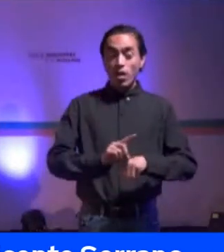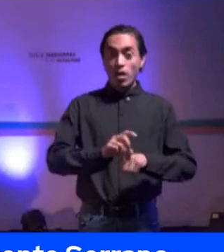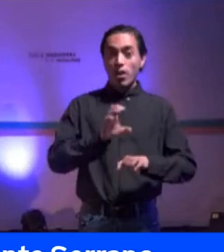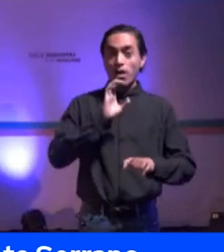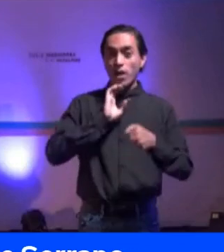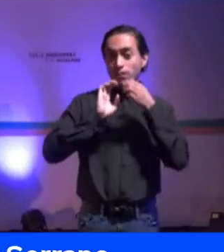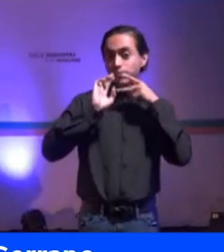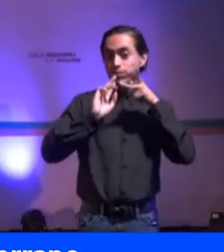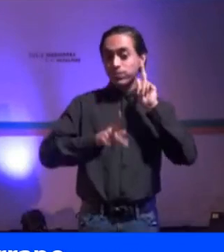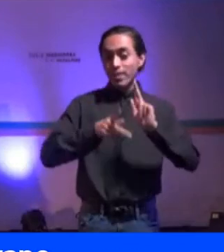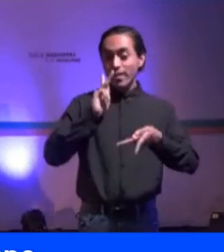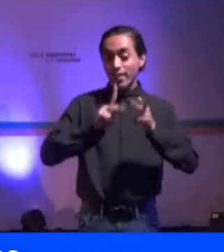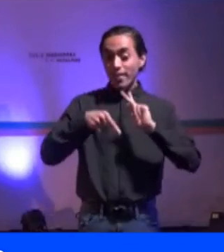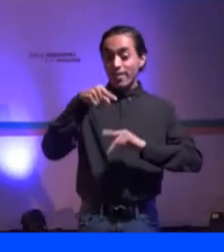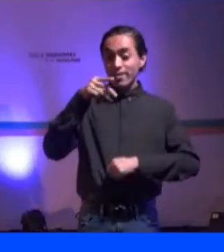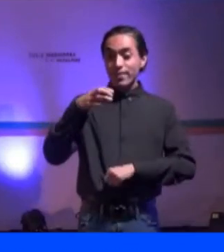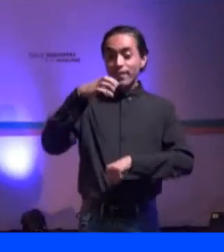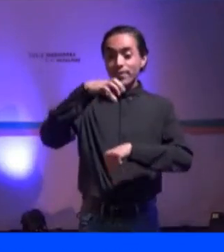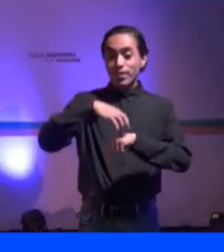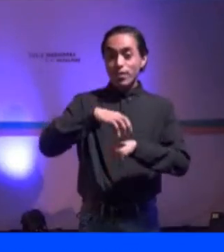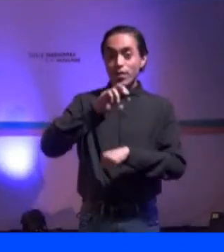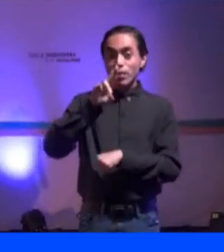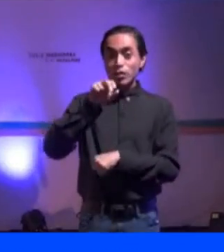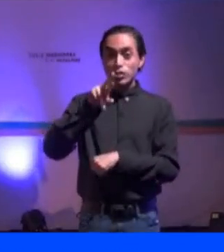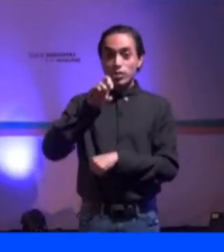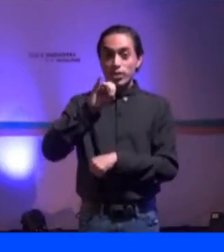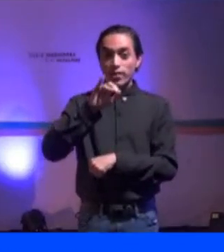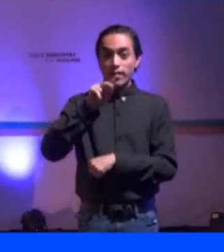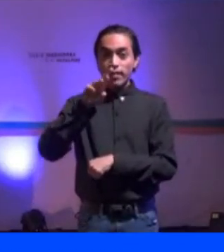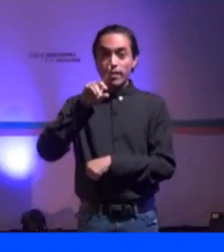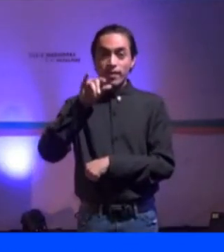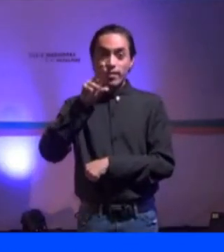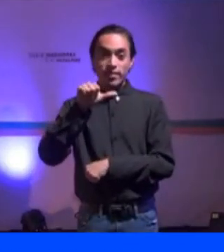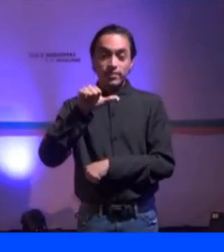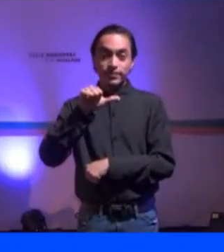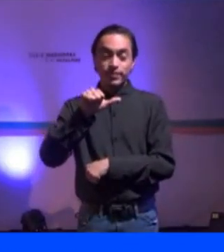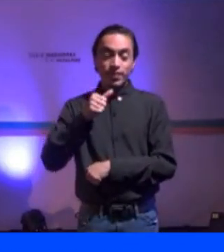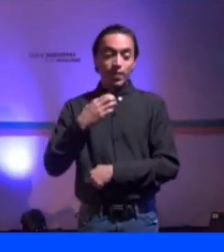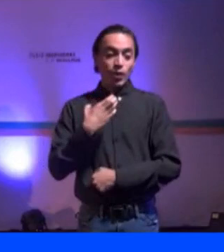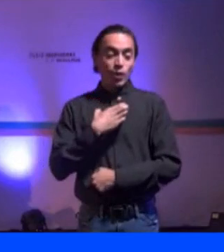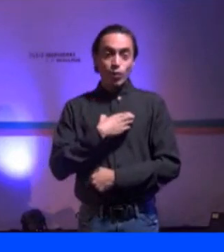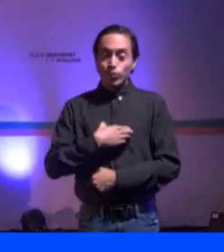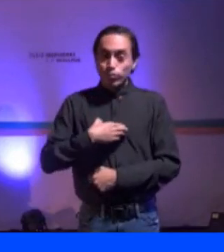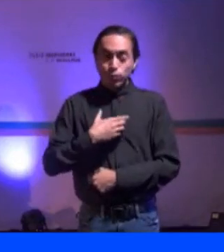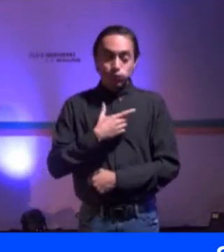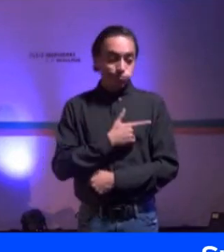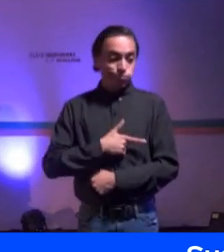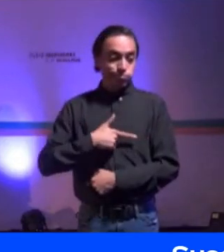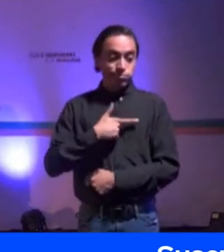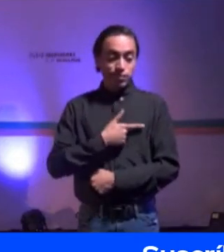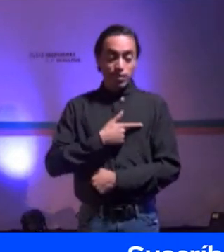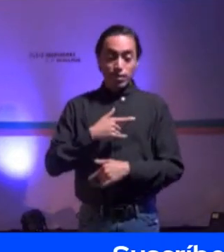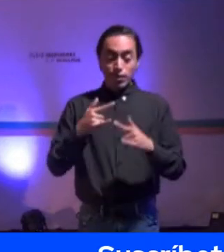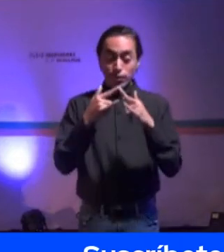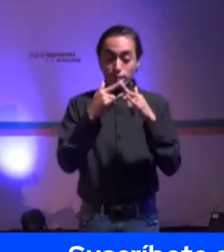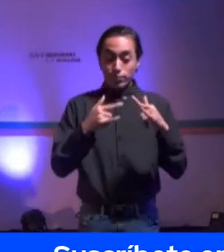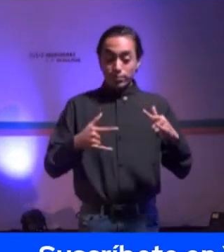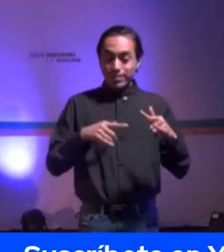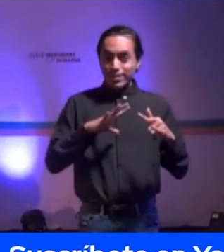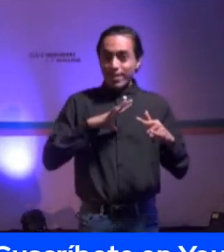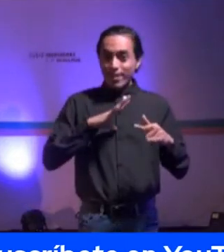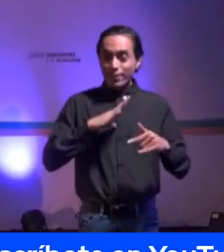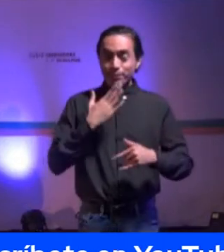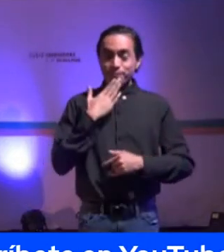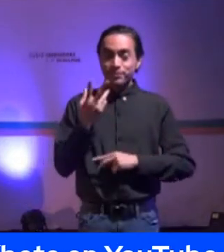desde este foro Rosario y Barra de Piedra. Y es un placer tenerlos en esta carpa. Bienvenidos, así